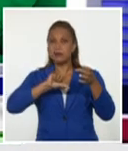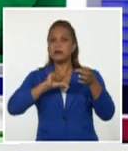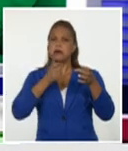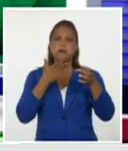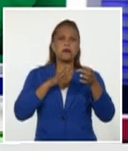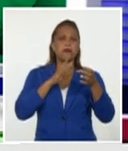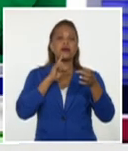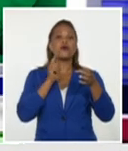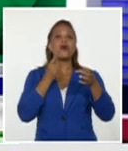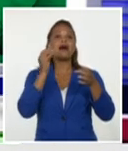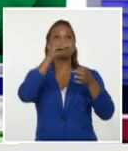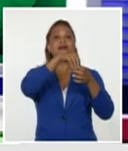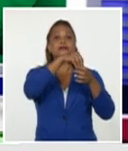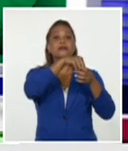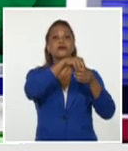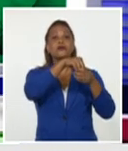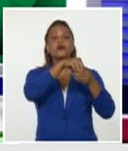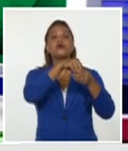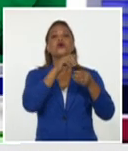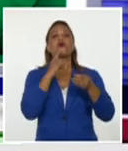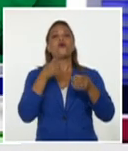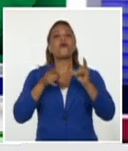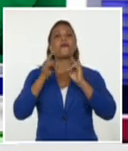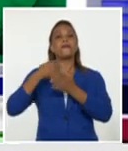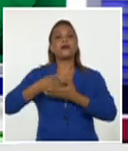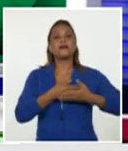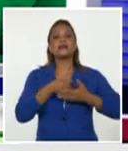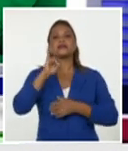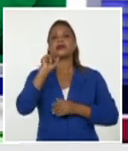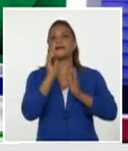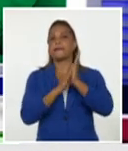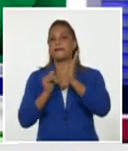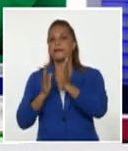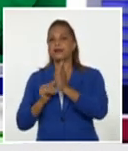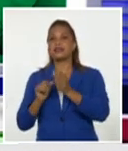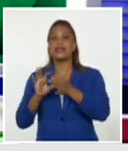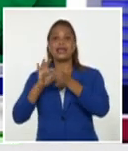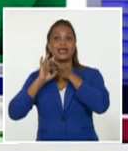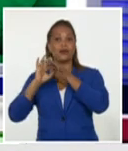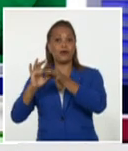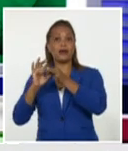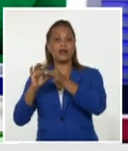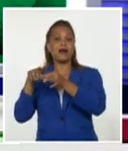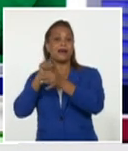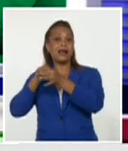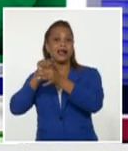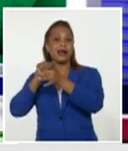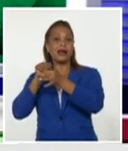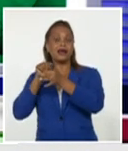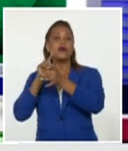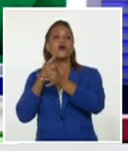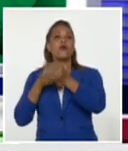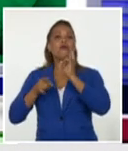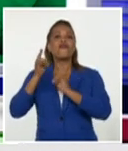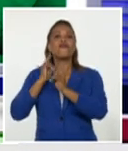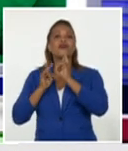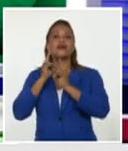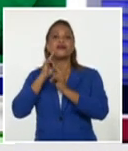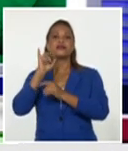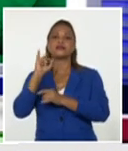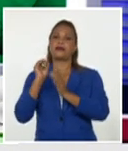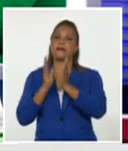lactante de 2 meses y en el de los graves de un lactante de 2 meses. Démonos cuenta de la